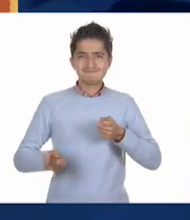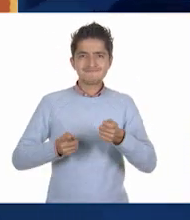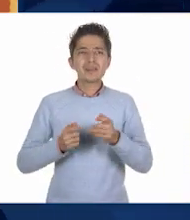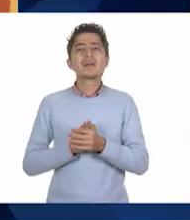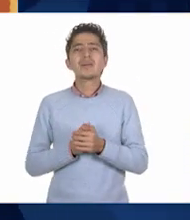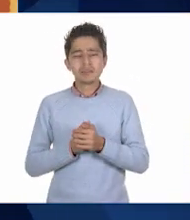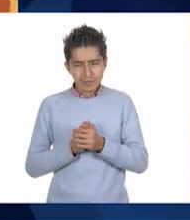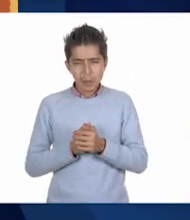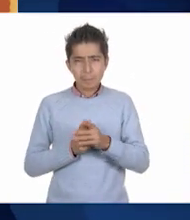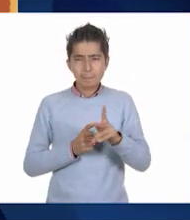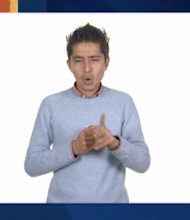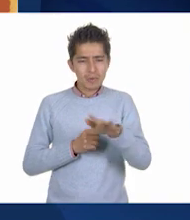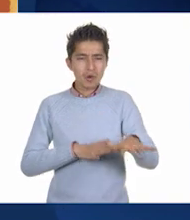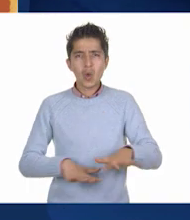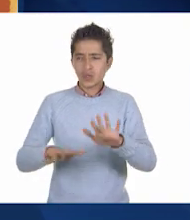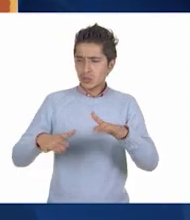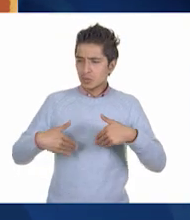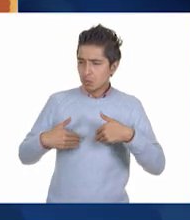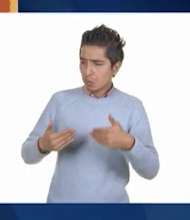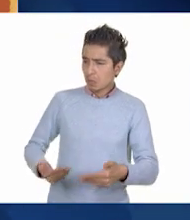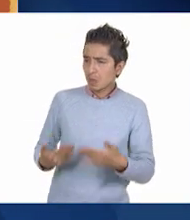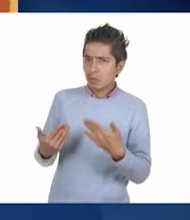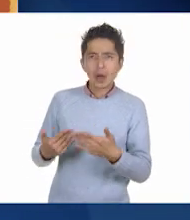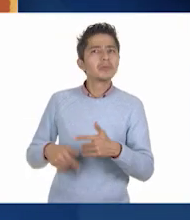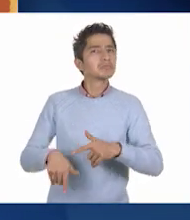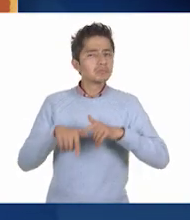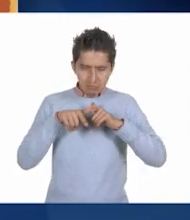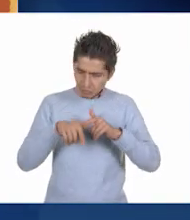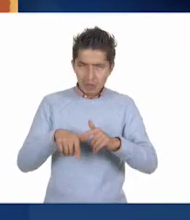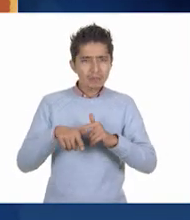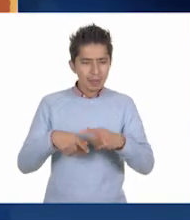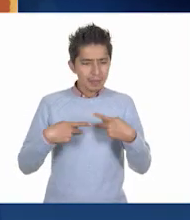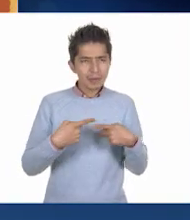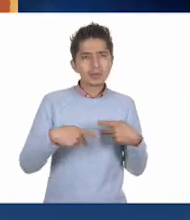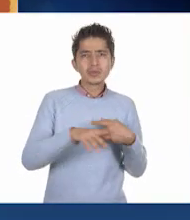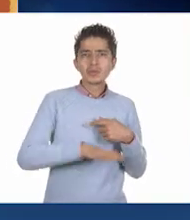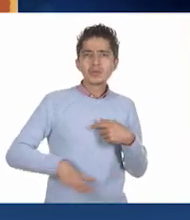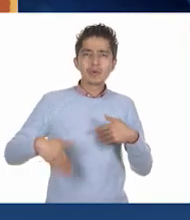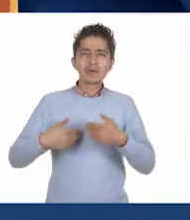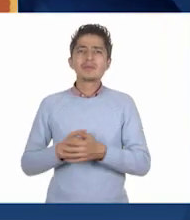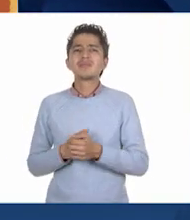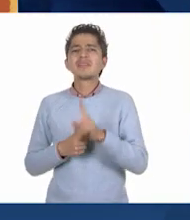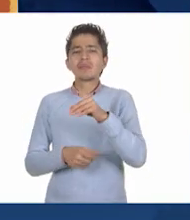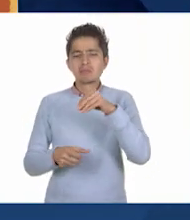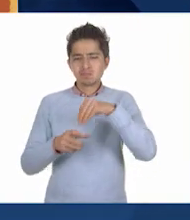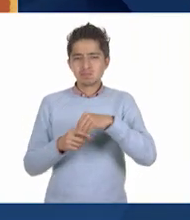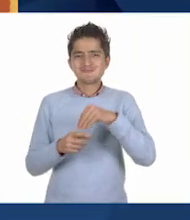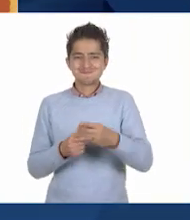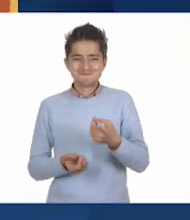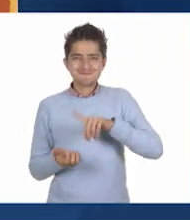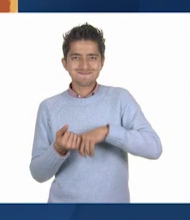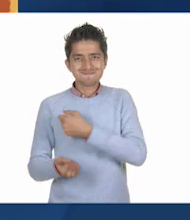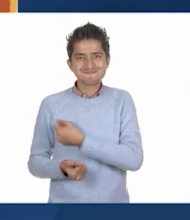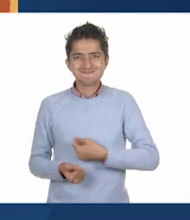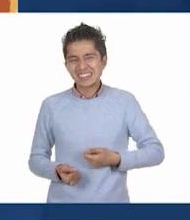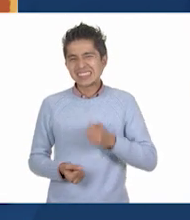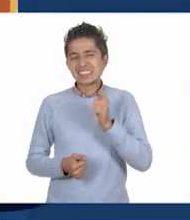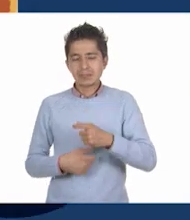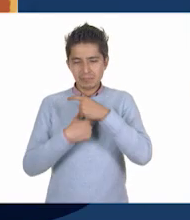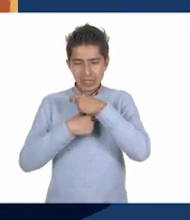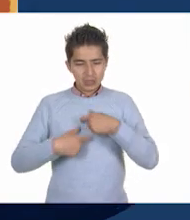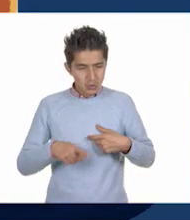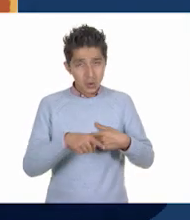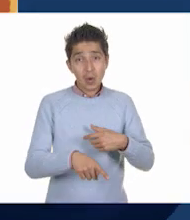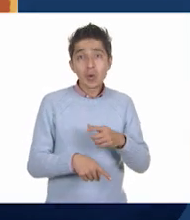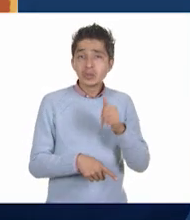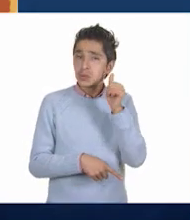amor que el pueblo le tuvo y le sigue teniendo. Un secreto formado del amor que Villa tuvo siempre